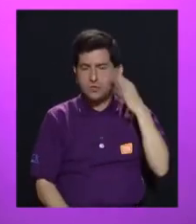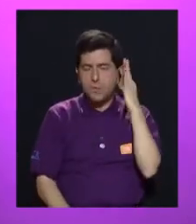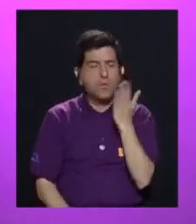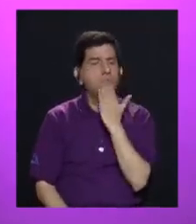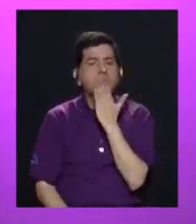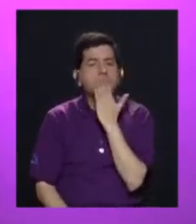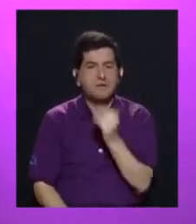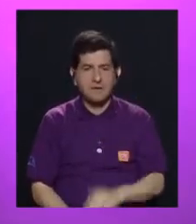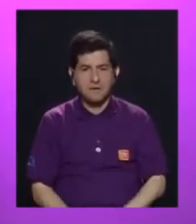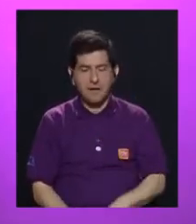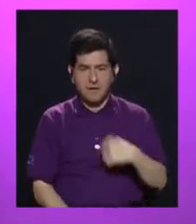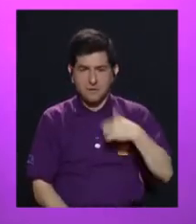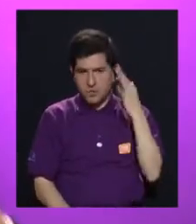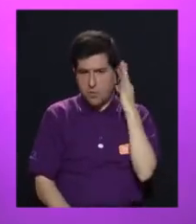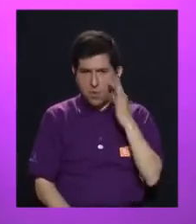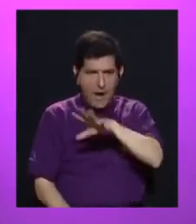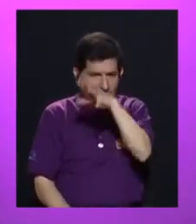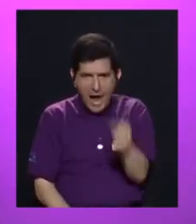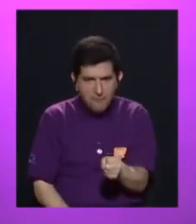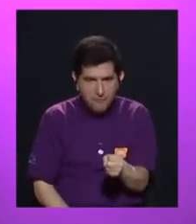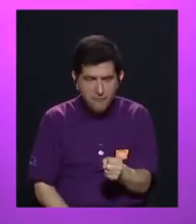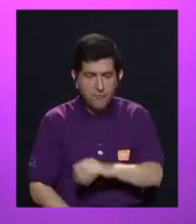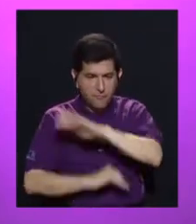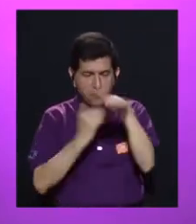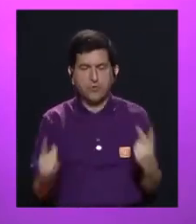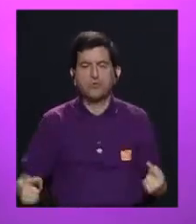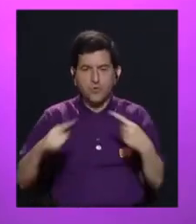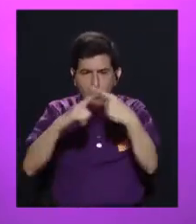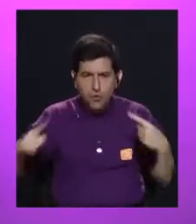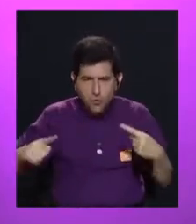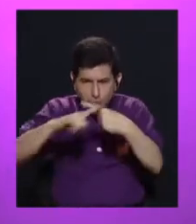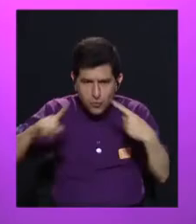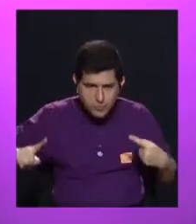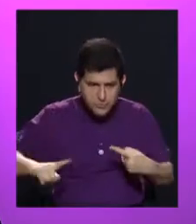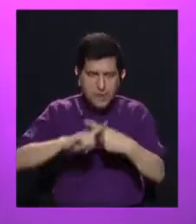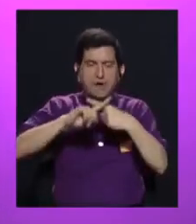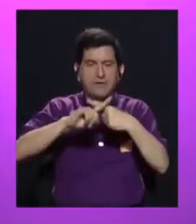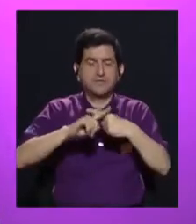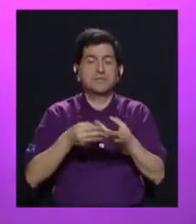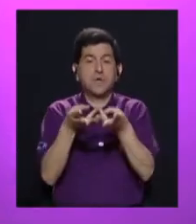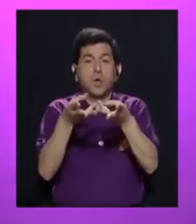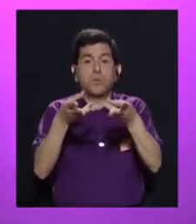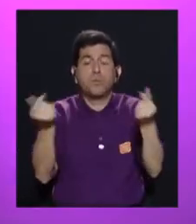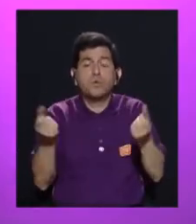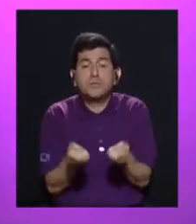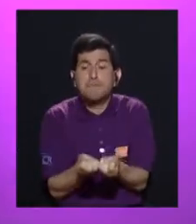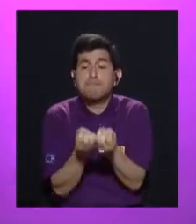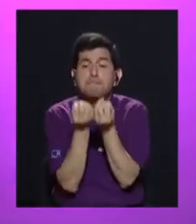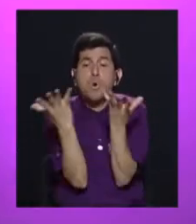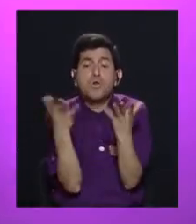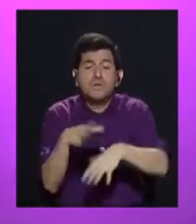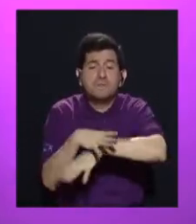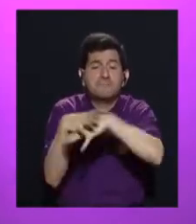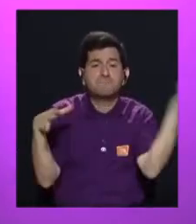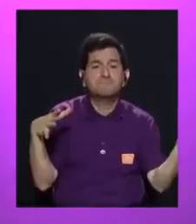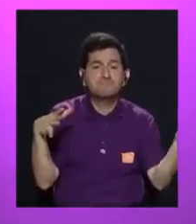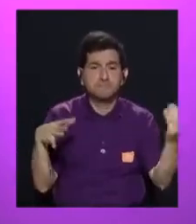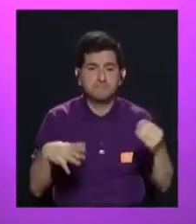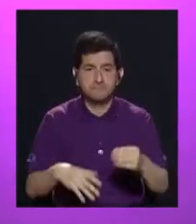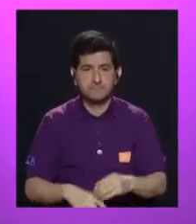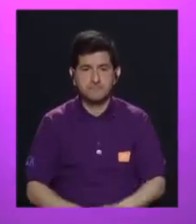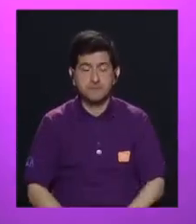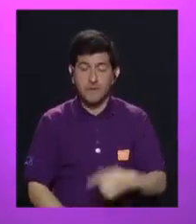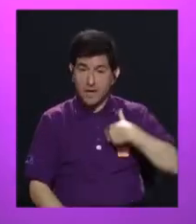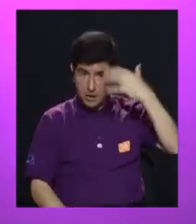indígena si soy una mujer a todas esas condiciones se cruzan verdad muchas veces para generar muchísima exclusión y en este